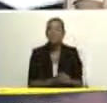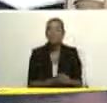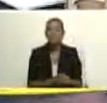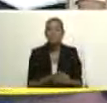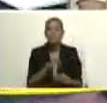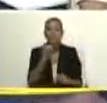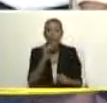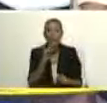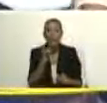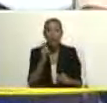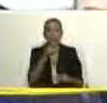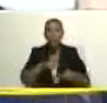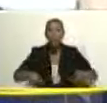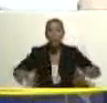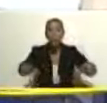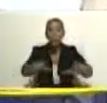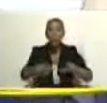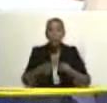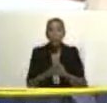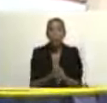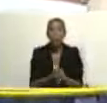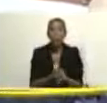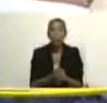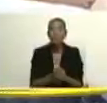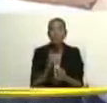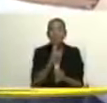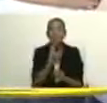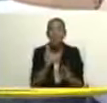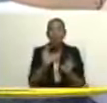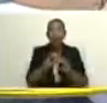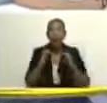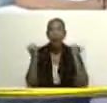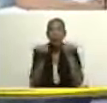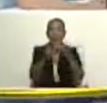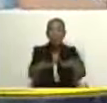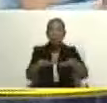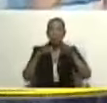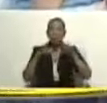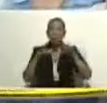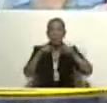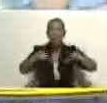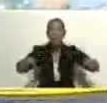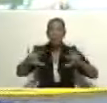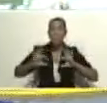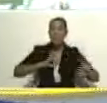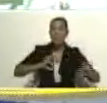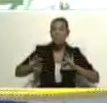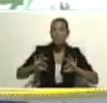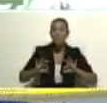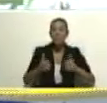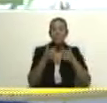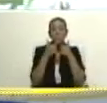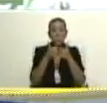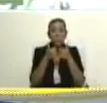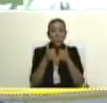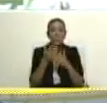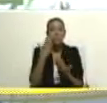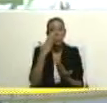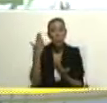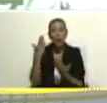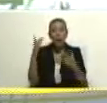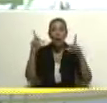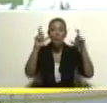tiene una unidad ontológica, un auditorio que quedó bellísimo el auditorio. Estuve viendo